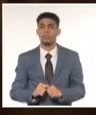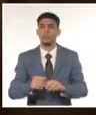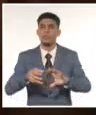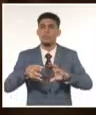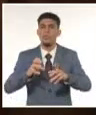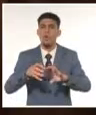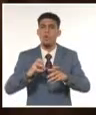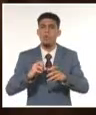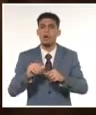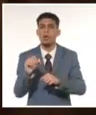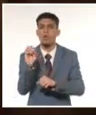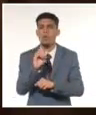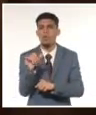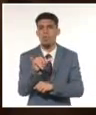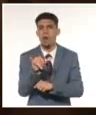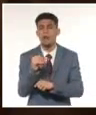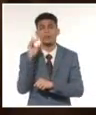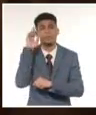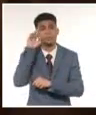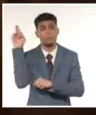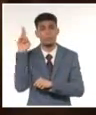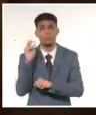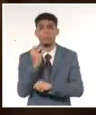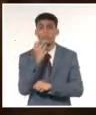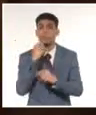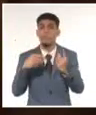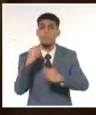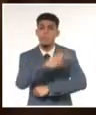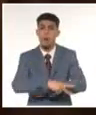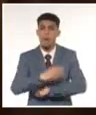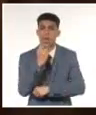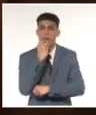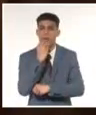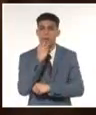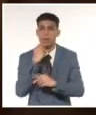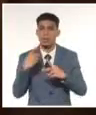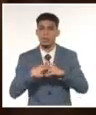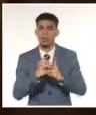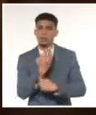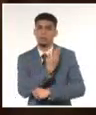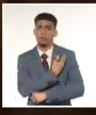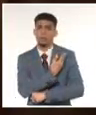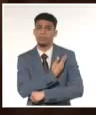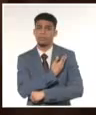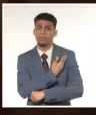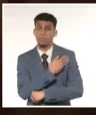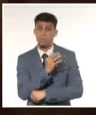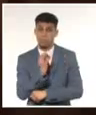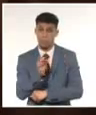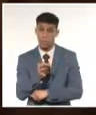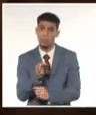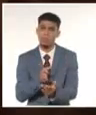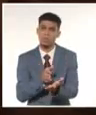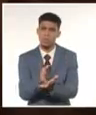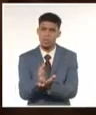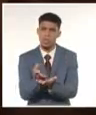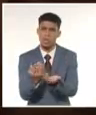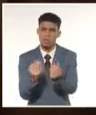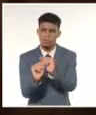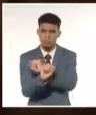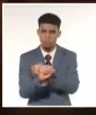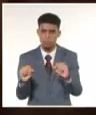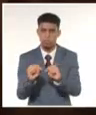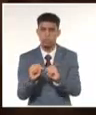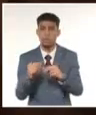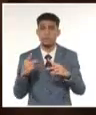de Oriente Medio de signo muy negativo, con el inaceptable genocidio en Gaza y el derrocamiento del